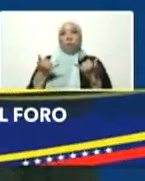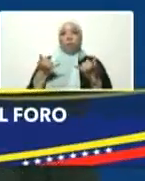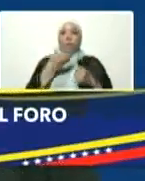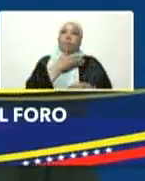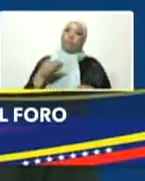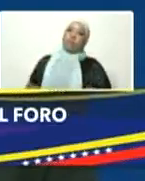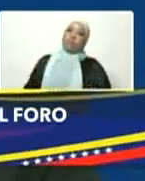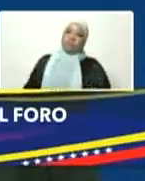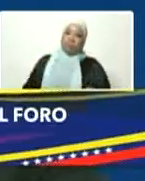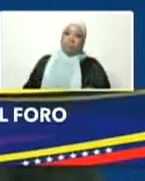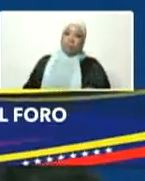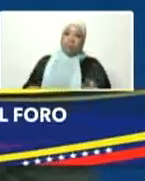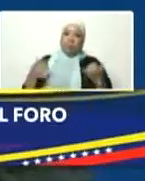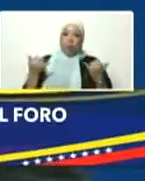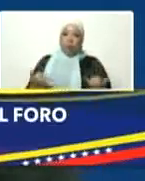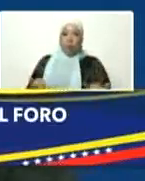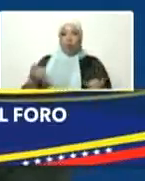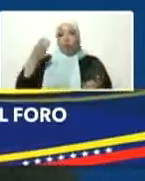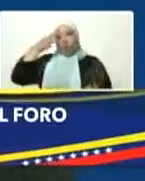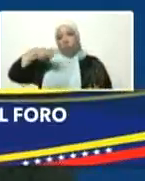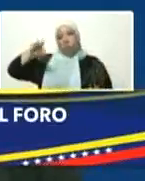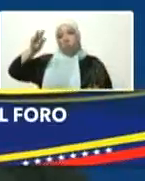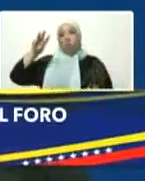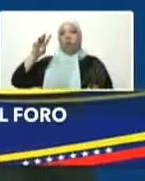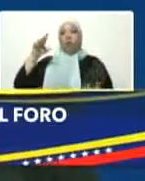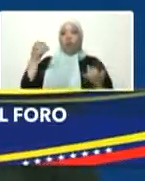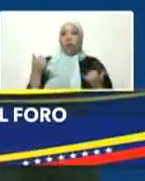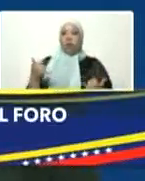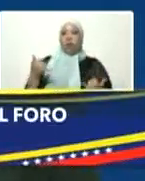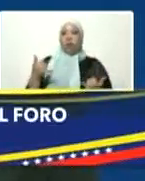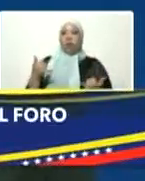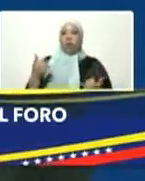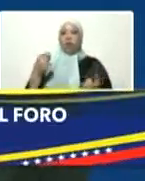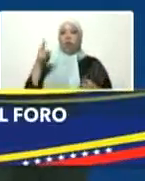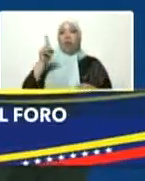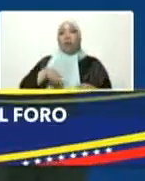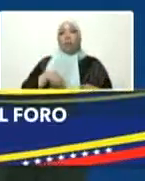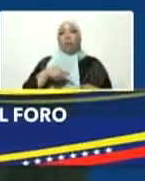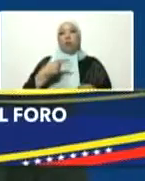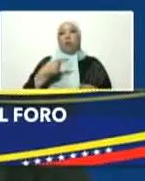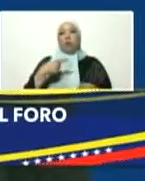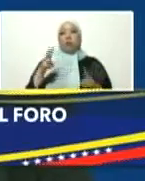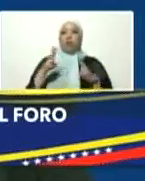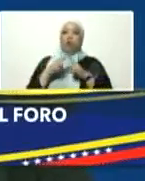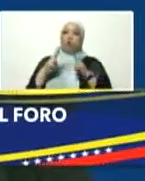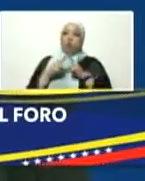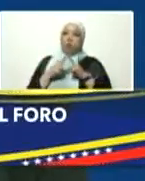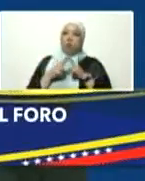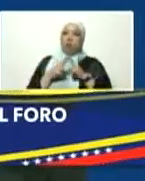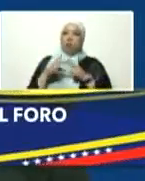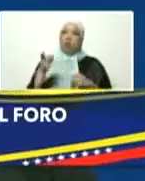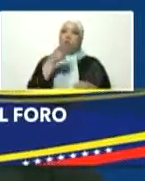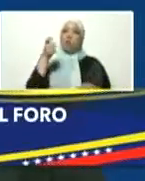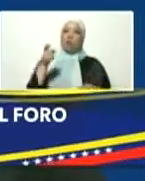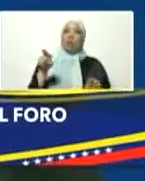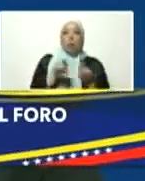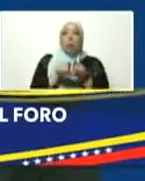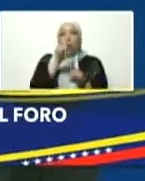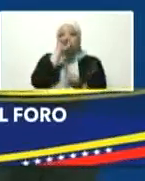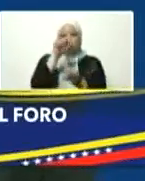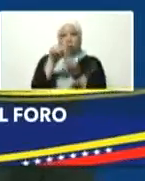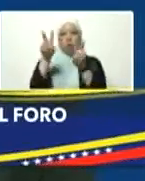presidencia del licenciado Andrés Manuel López Obrador, que también junto con ustedes busca construir